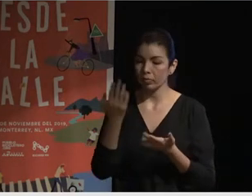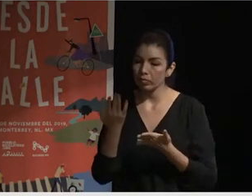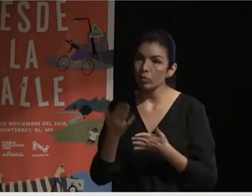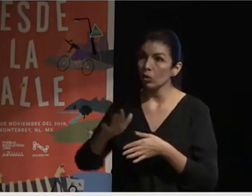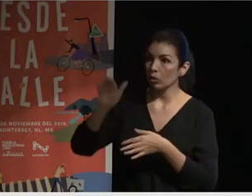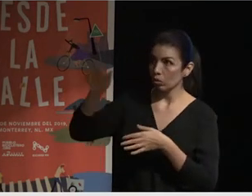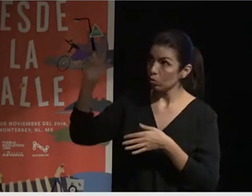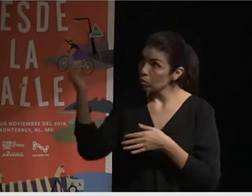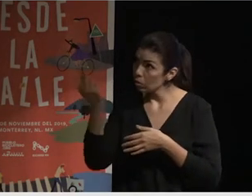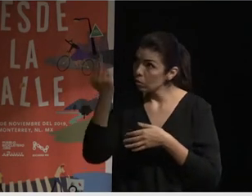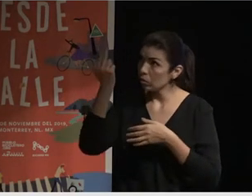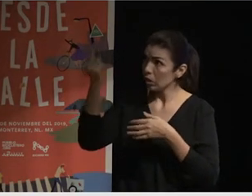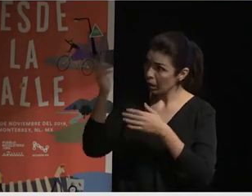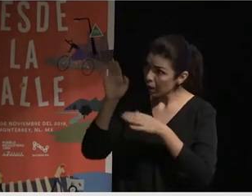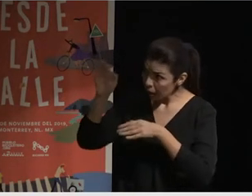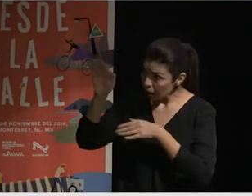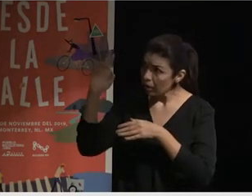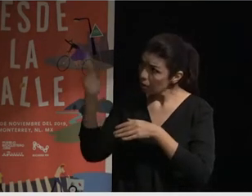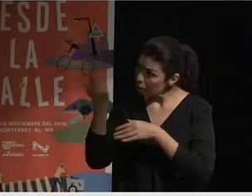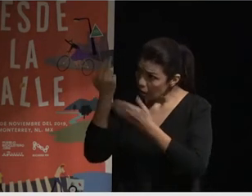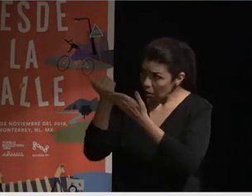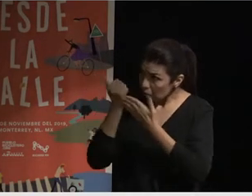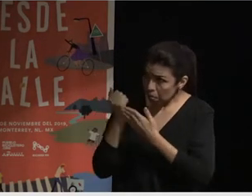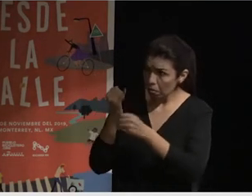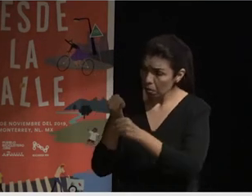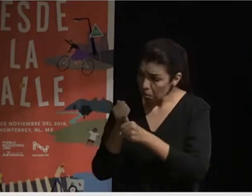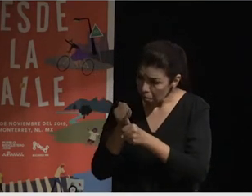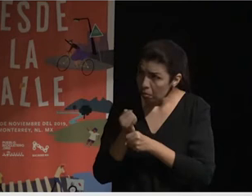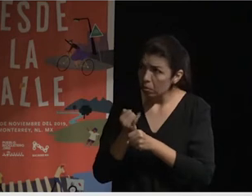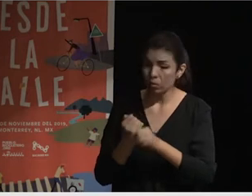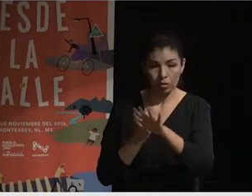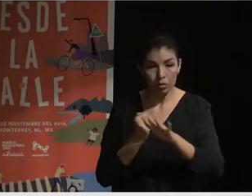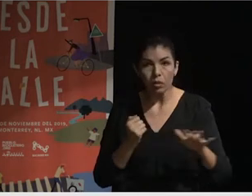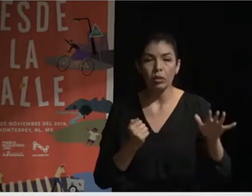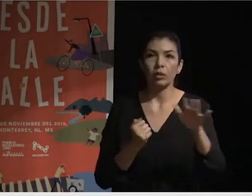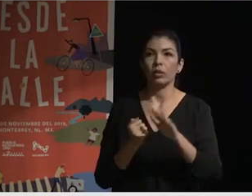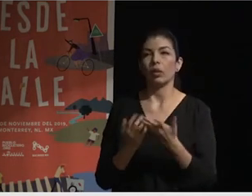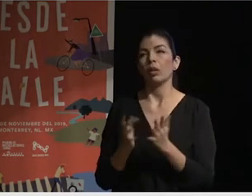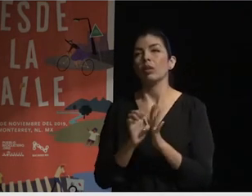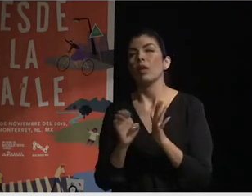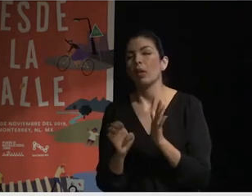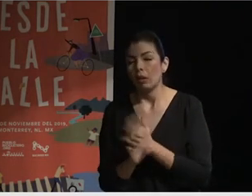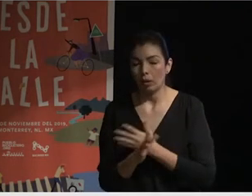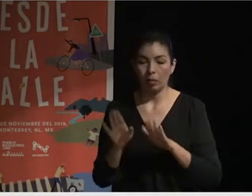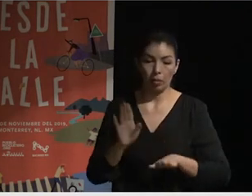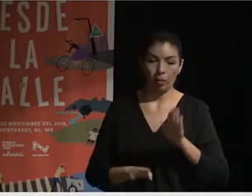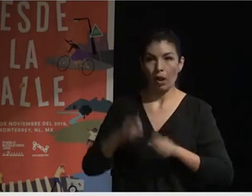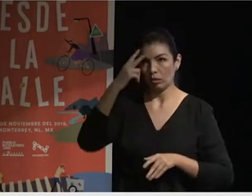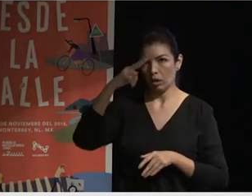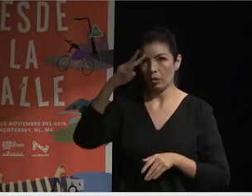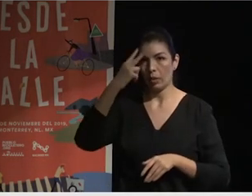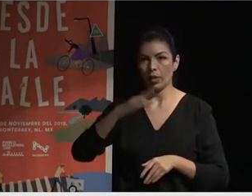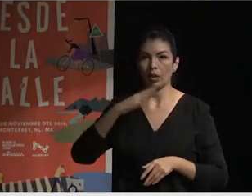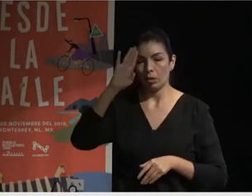los casos y que hable desde otro escenario, porque también la sociedad mexicana está muy dada a eso, ¿no? Ay, son estos rojillos peleoneros de siempre, ¿no? O sea,